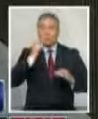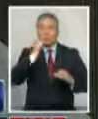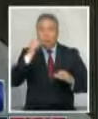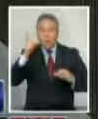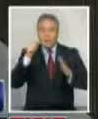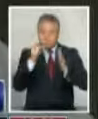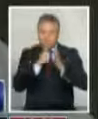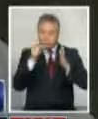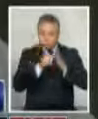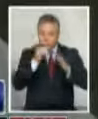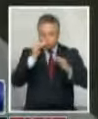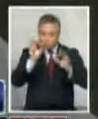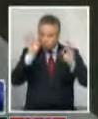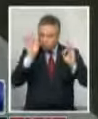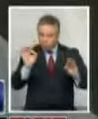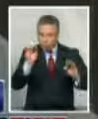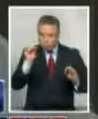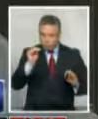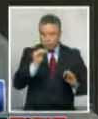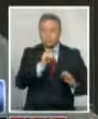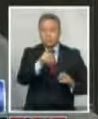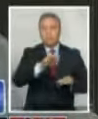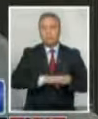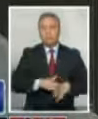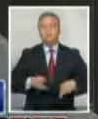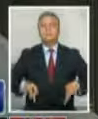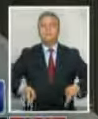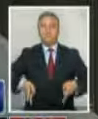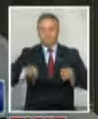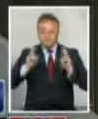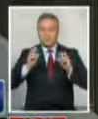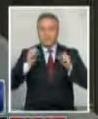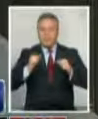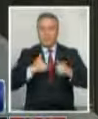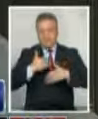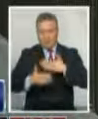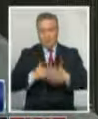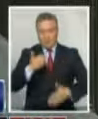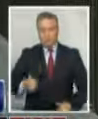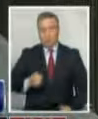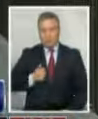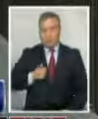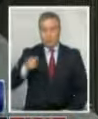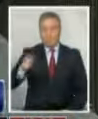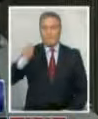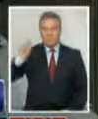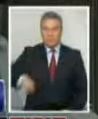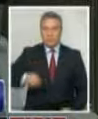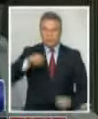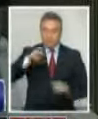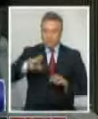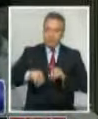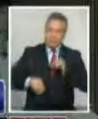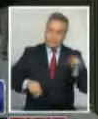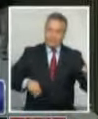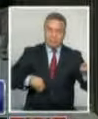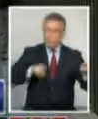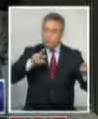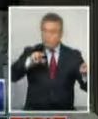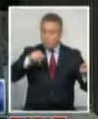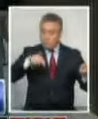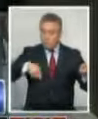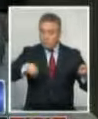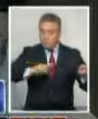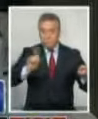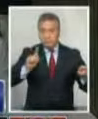puntos geográficos exactos que permitían la aplicación del fallo en la delimitación marítima, no en la delimitación terrestre, porque la Corte